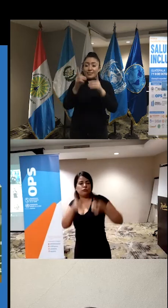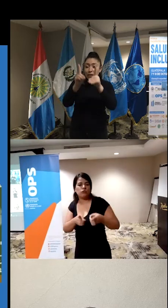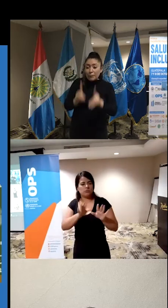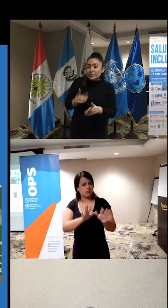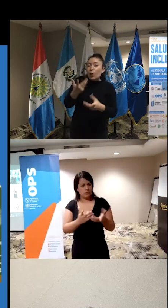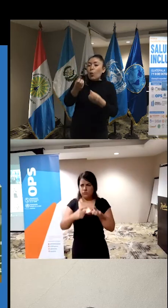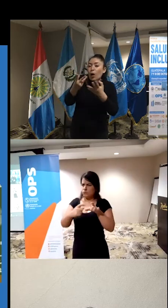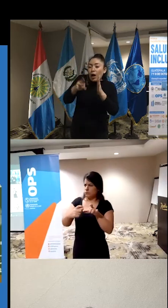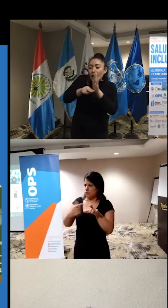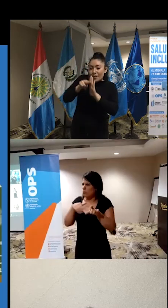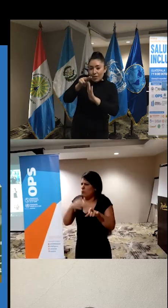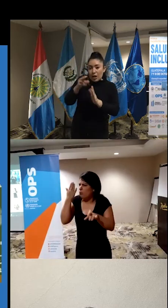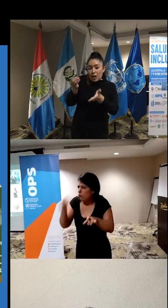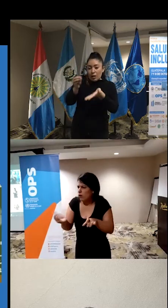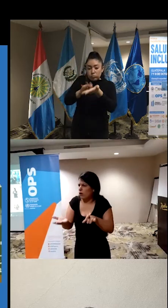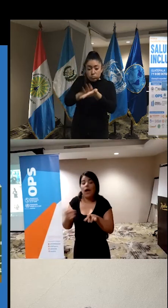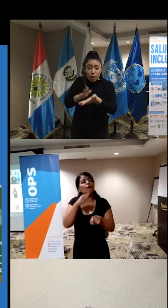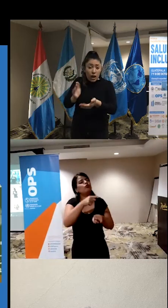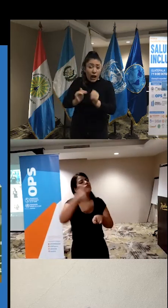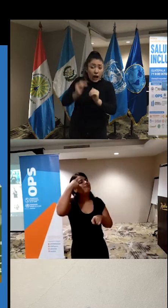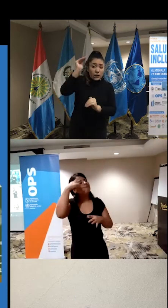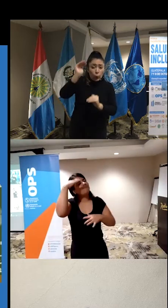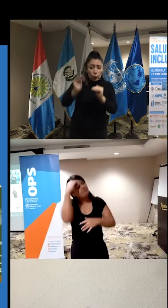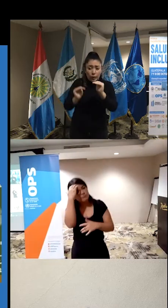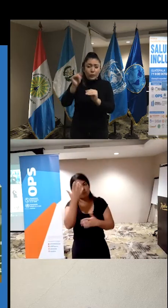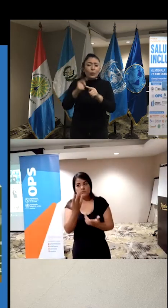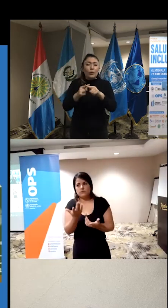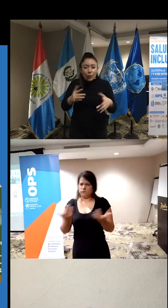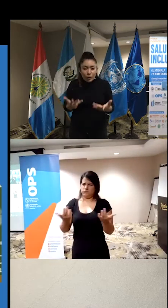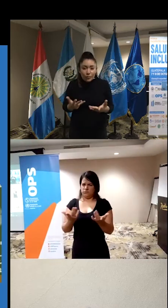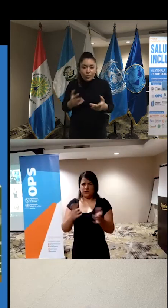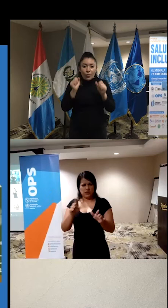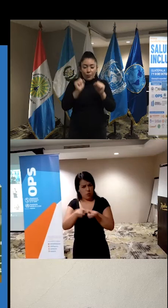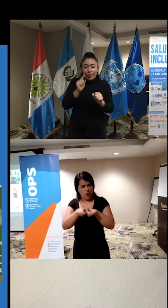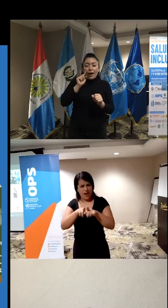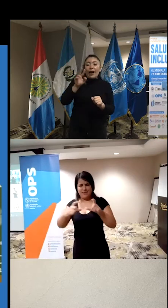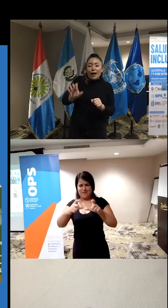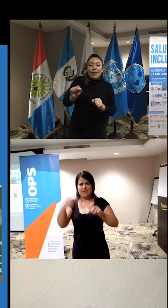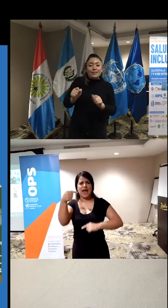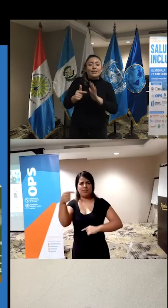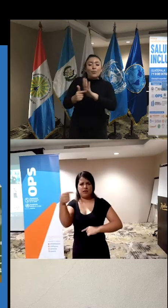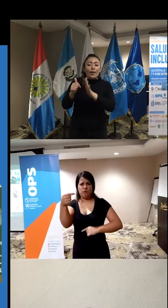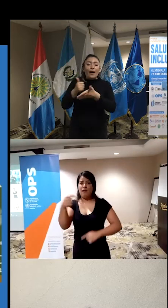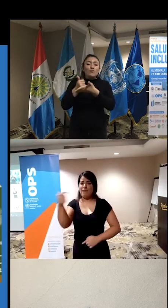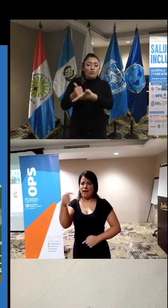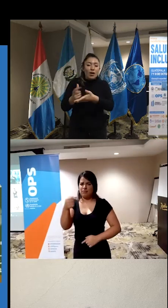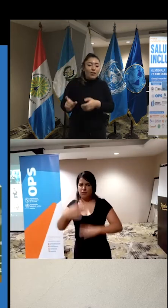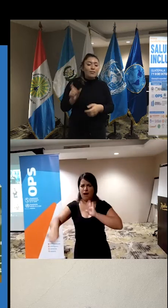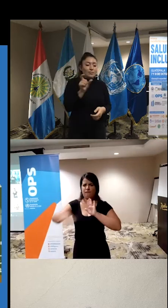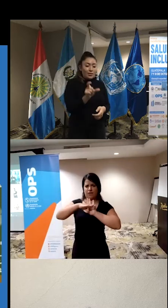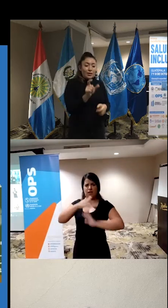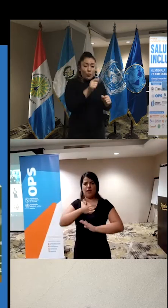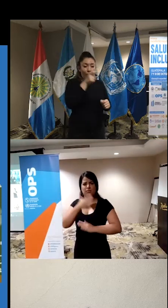discapacidad del 80% o alto, como se quiera medir, y eso pueda servir para que un juez le prohíba